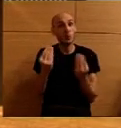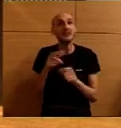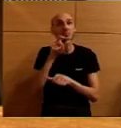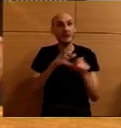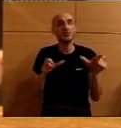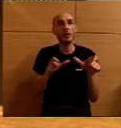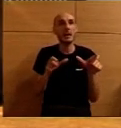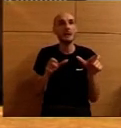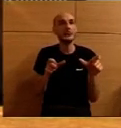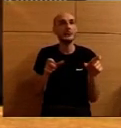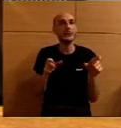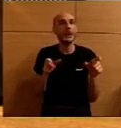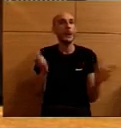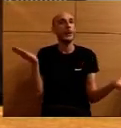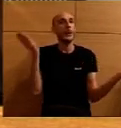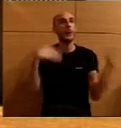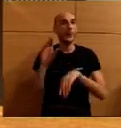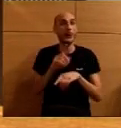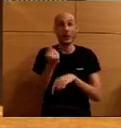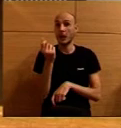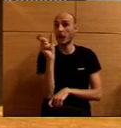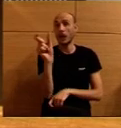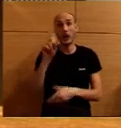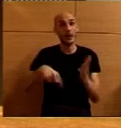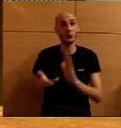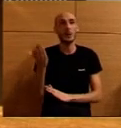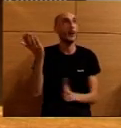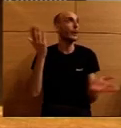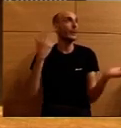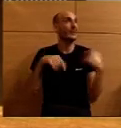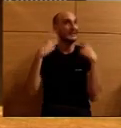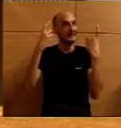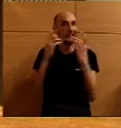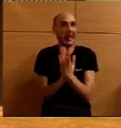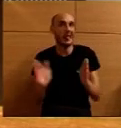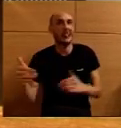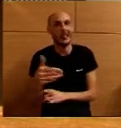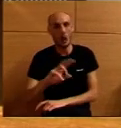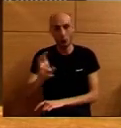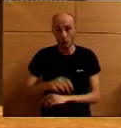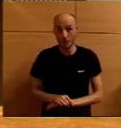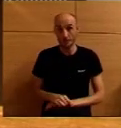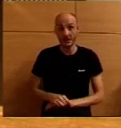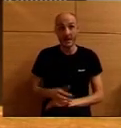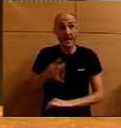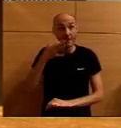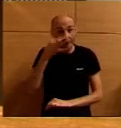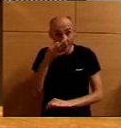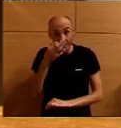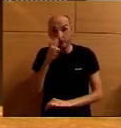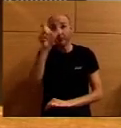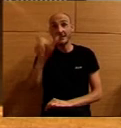muchas personas esta subida del alquiler, y no solo las personas, el arrendador, sino también el